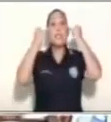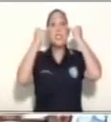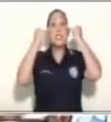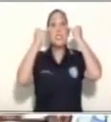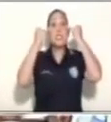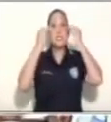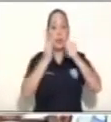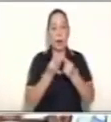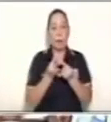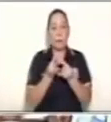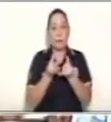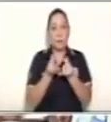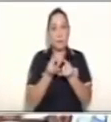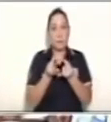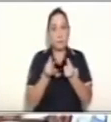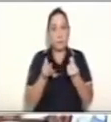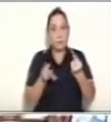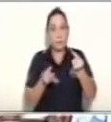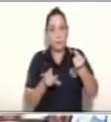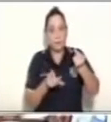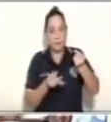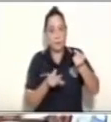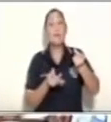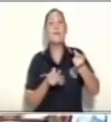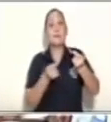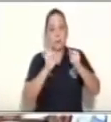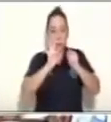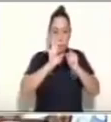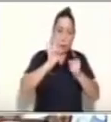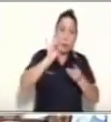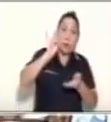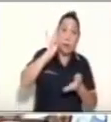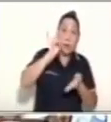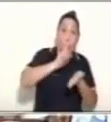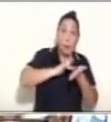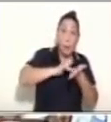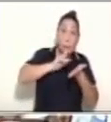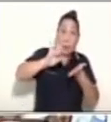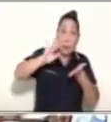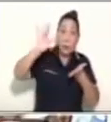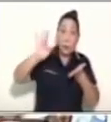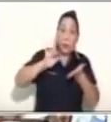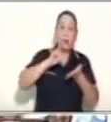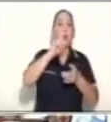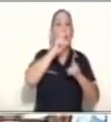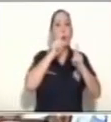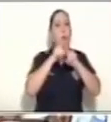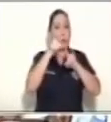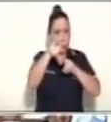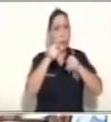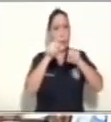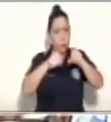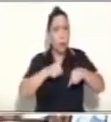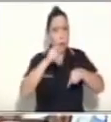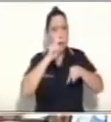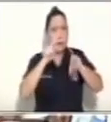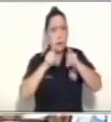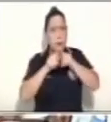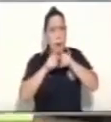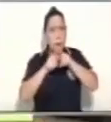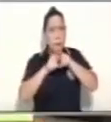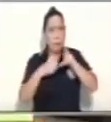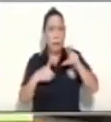decoré la letra S. ¿Cuál es el objetivo de estos cartelitos? Que tú los puedas tener en algún lugar